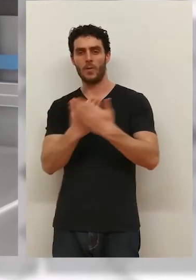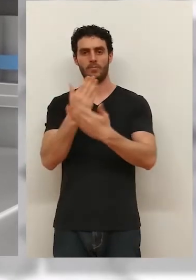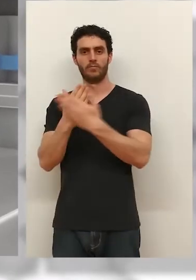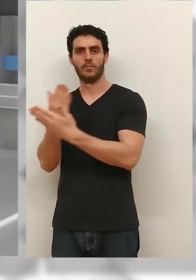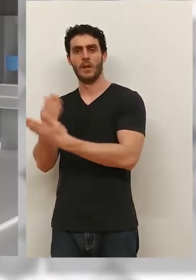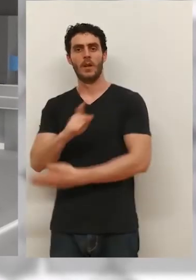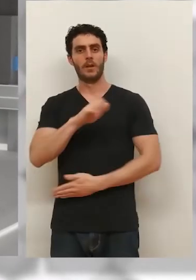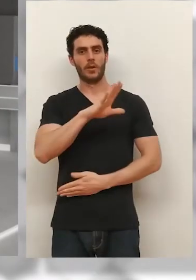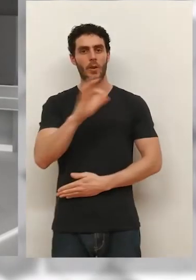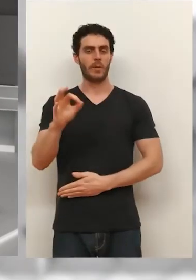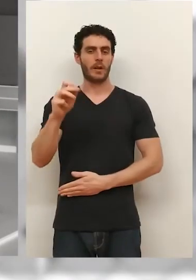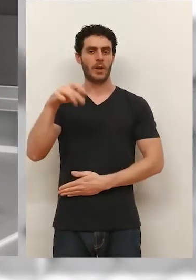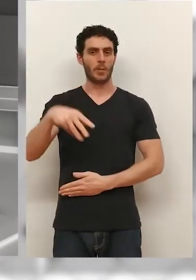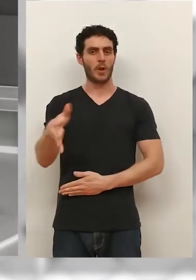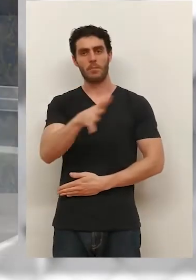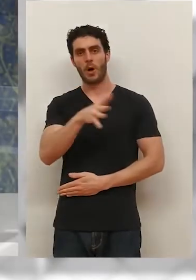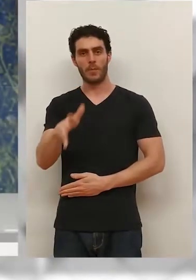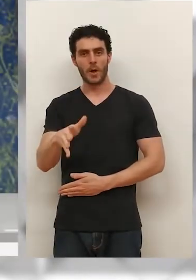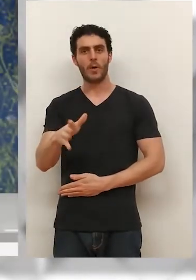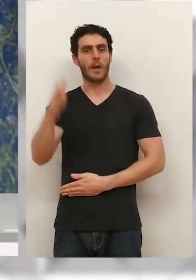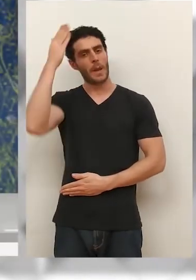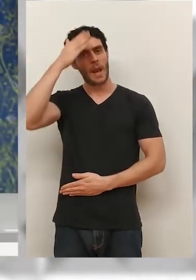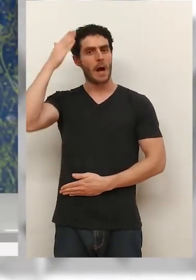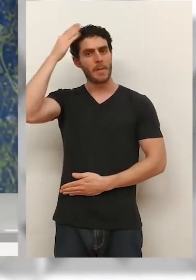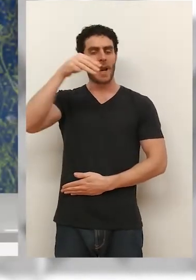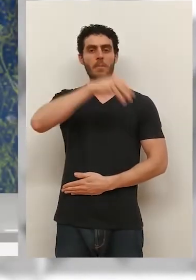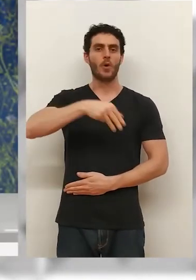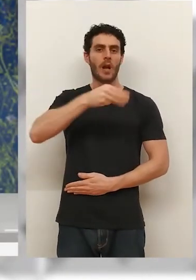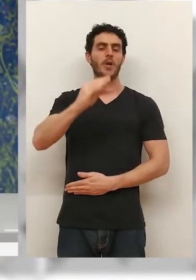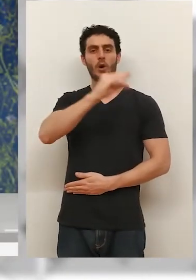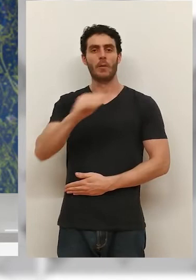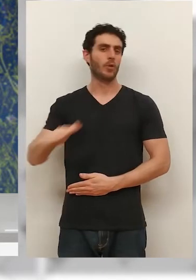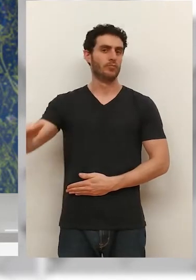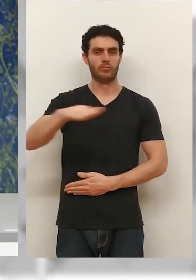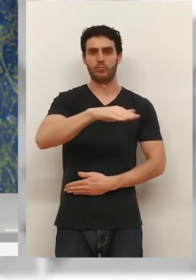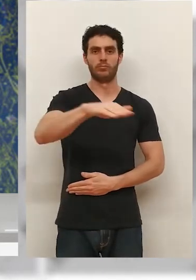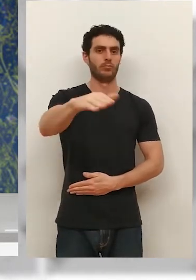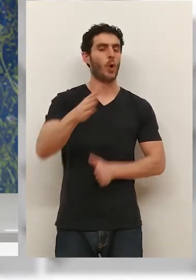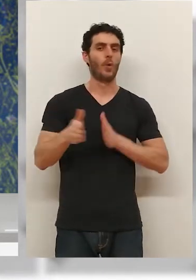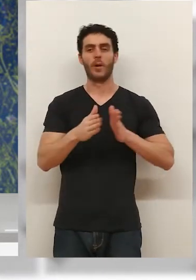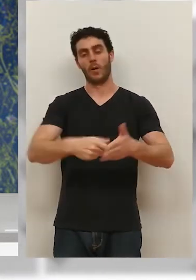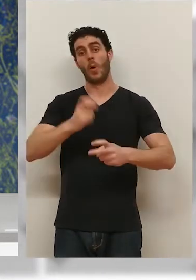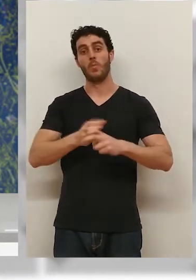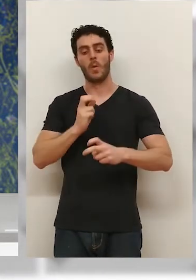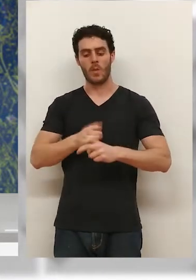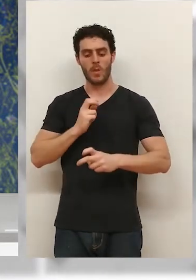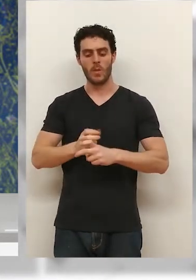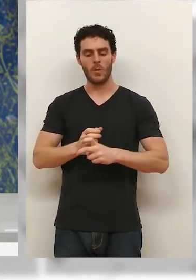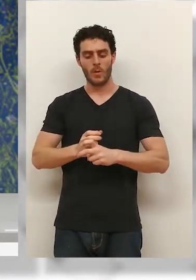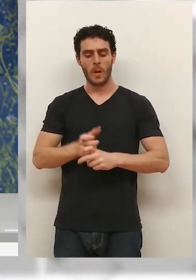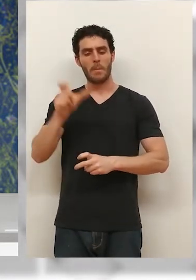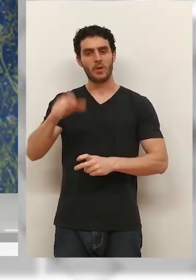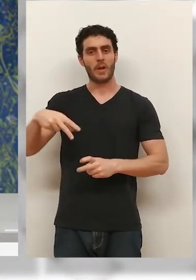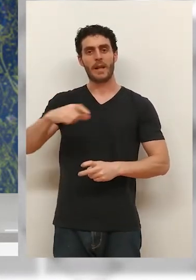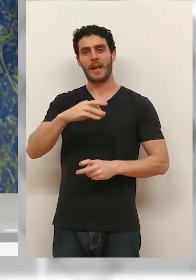Y nos vamos a despedir con más deporte, con las espectaculares imágenes que nos dejó la Rioja Bike Race. La prueba riojana congregó a 800 corredores a lo